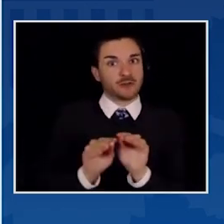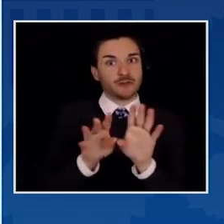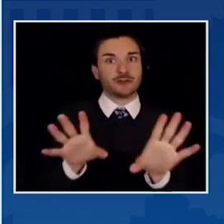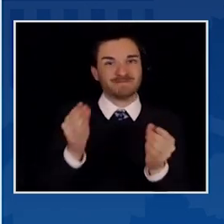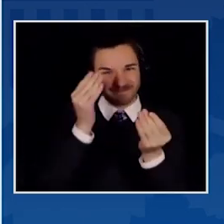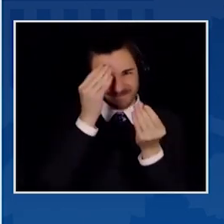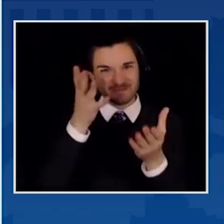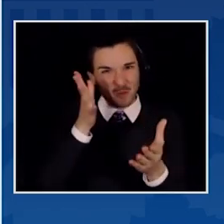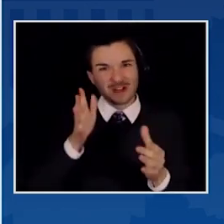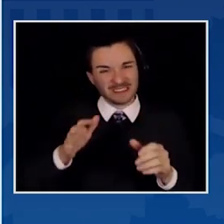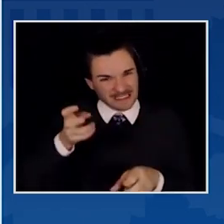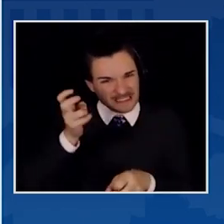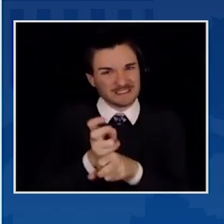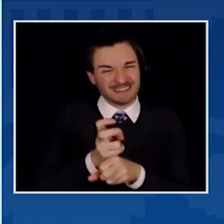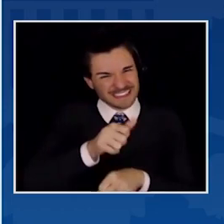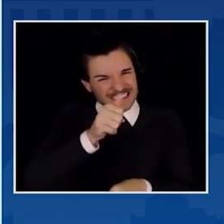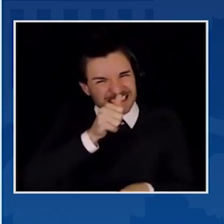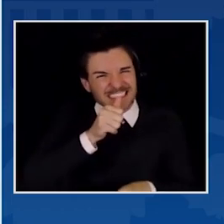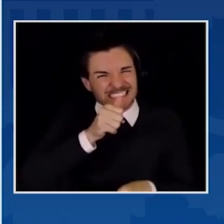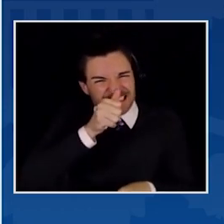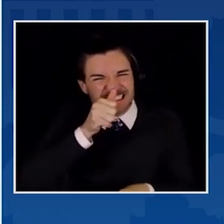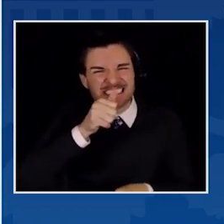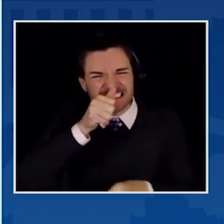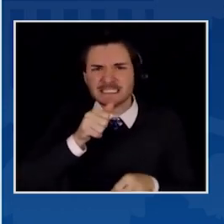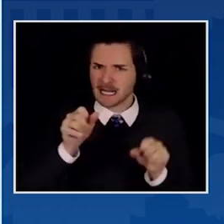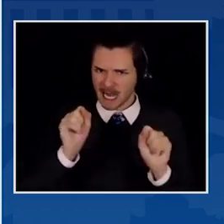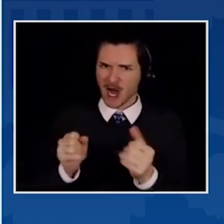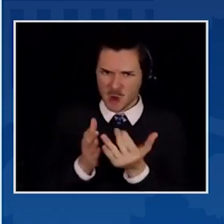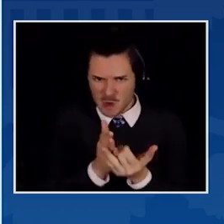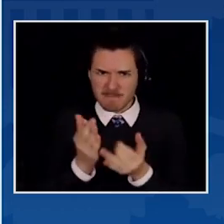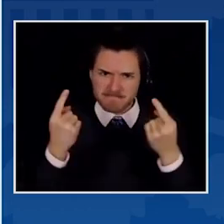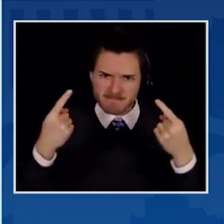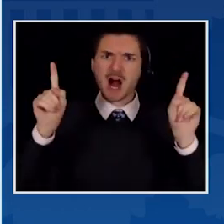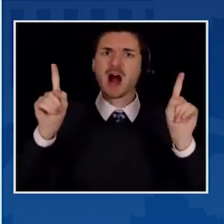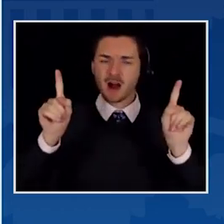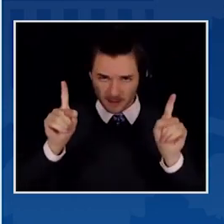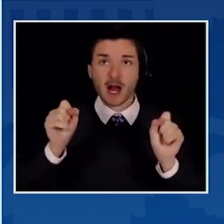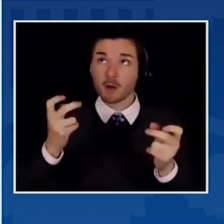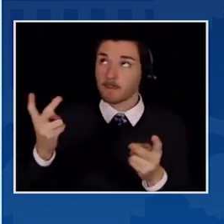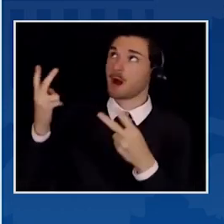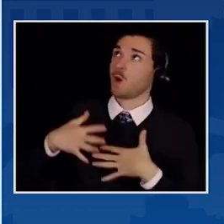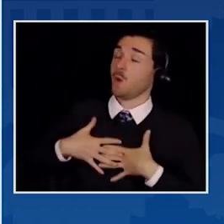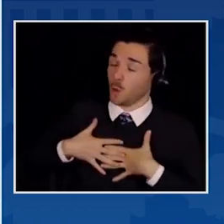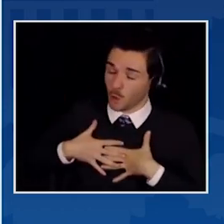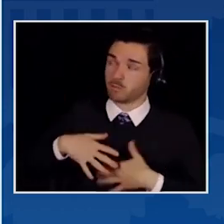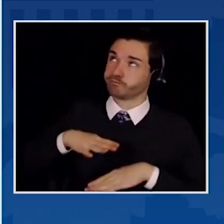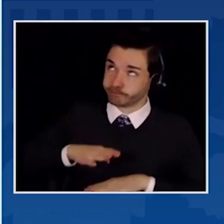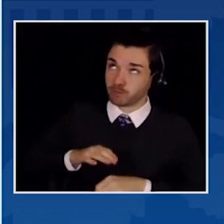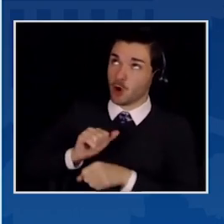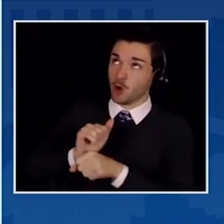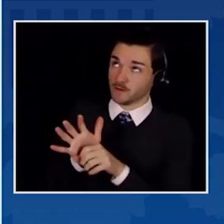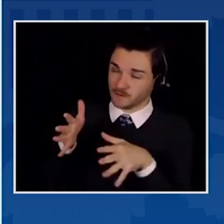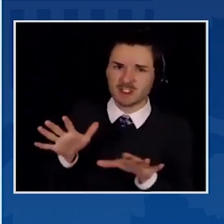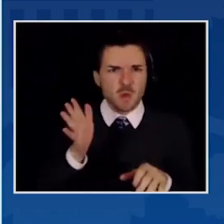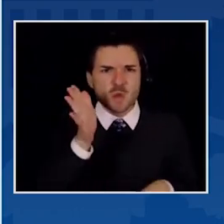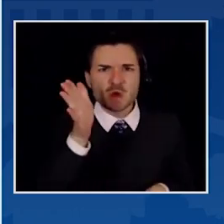no escatimar esfuerzos para luchar contra el commit para que podamos abrir nuestros negocios de manera segura reanudar nuestras vidas